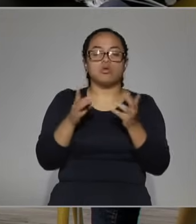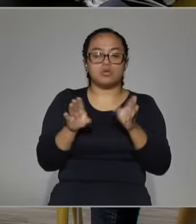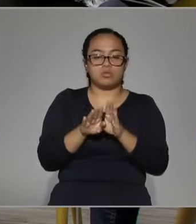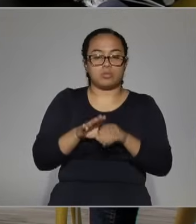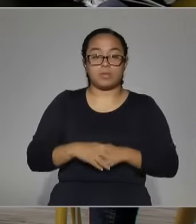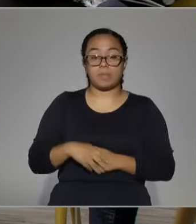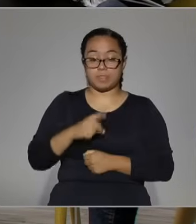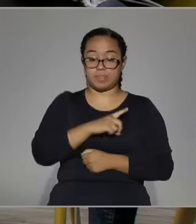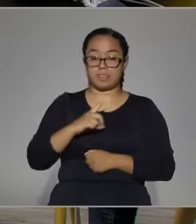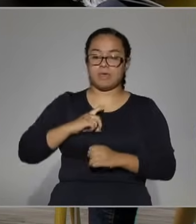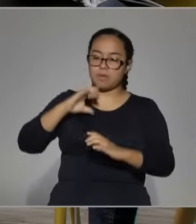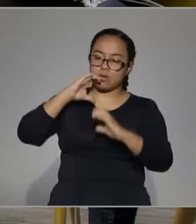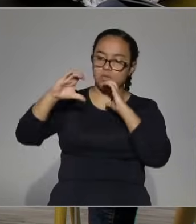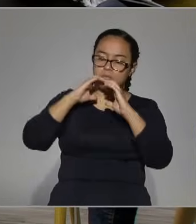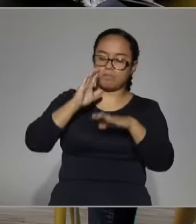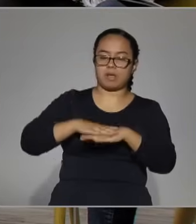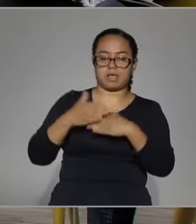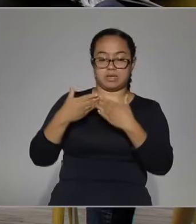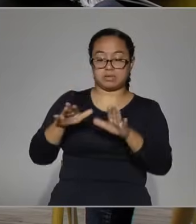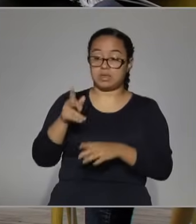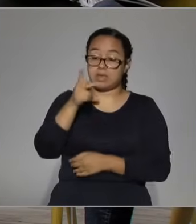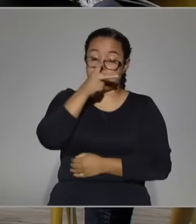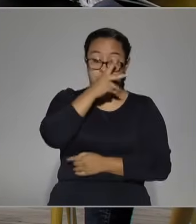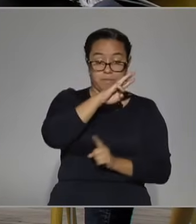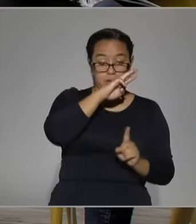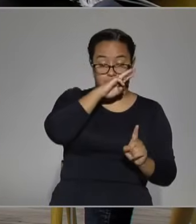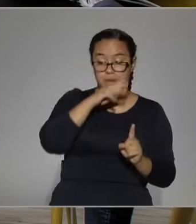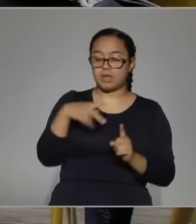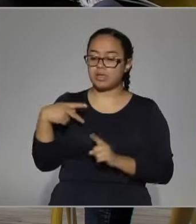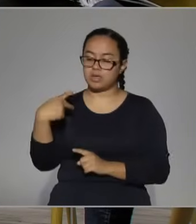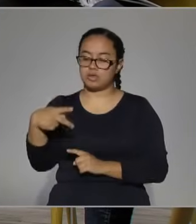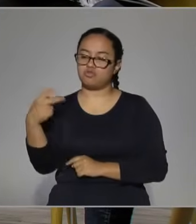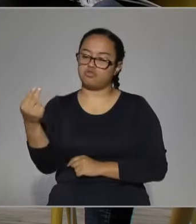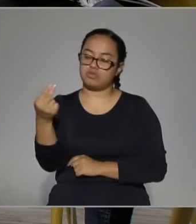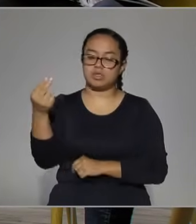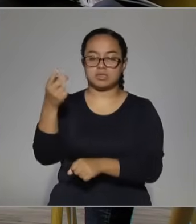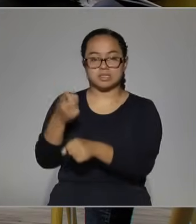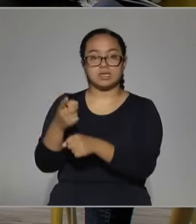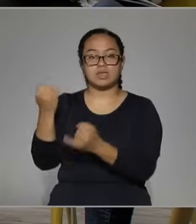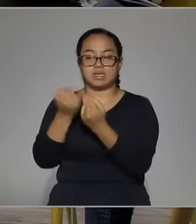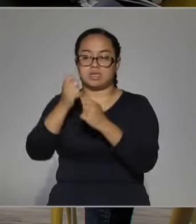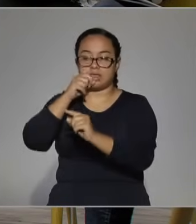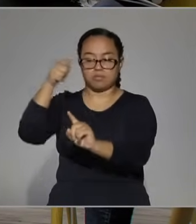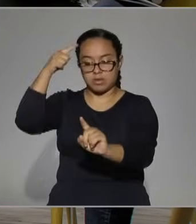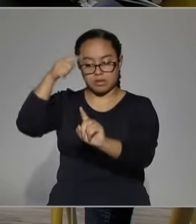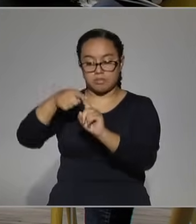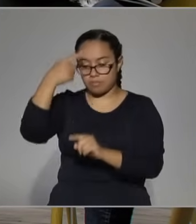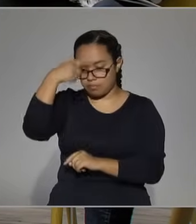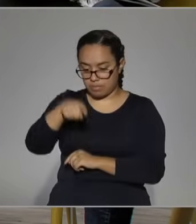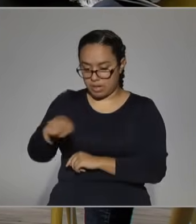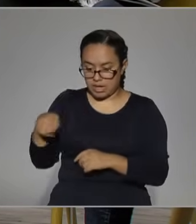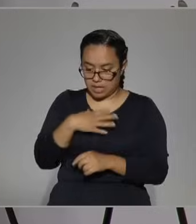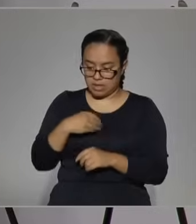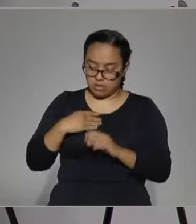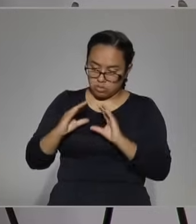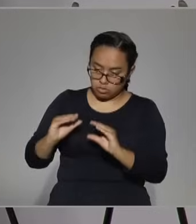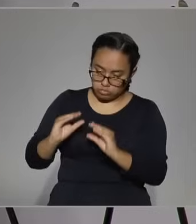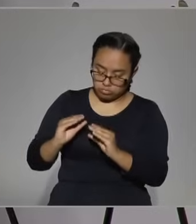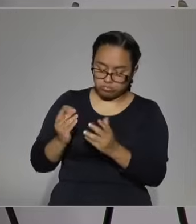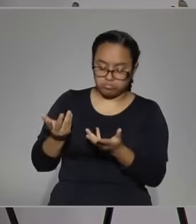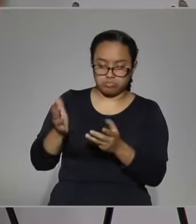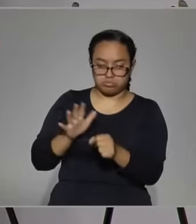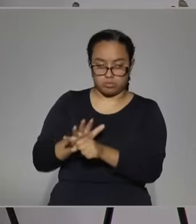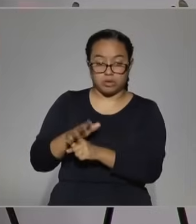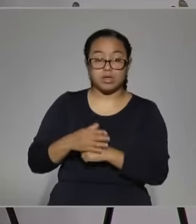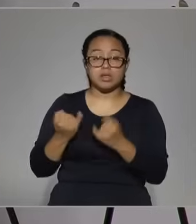una comunicación abierta entre los padres y las necesidades y los objetivos que tienen para la educación de sus hijos, y